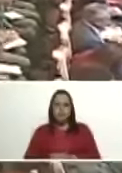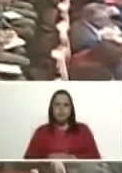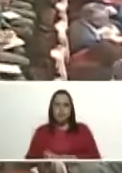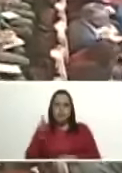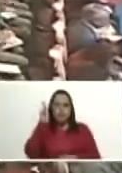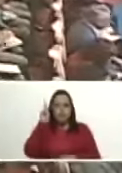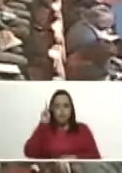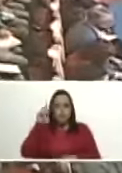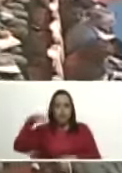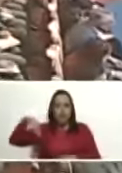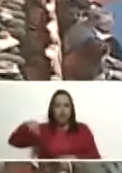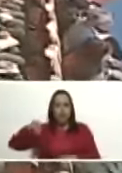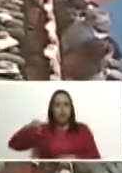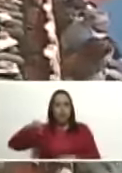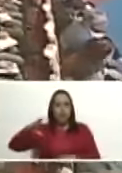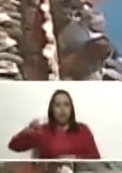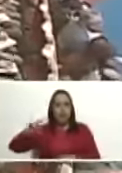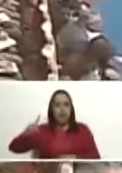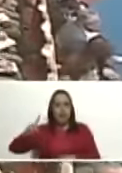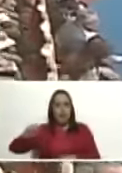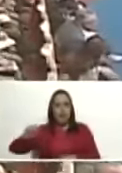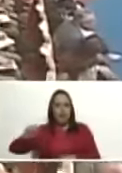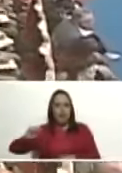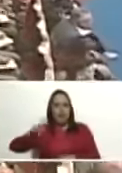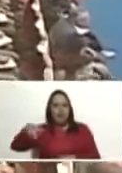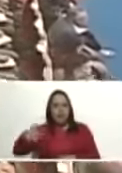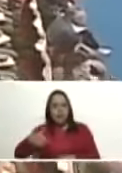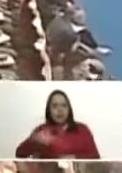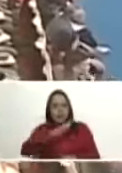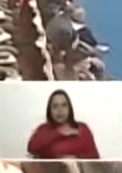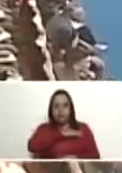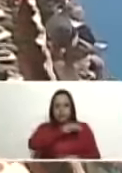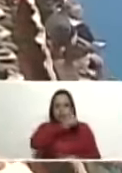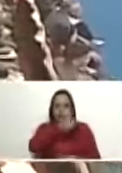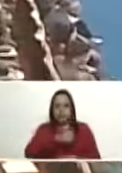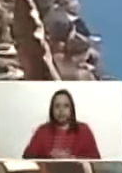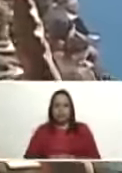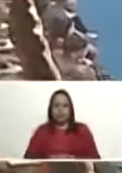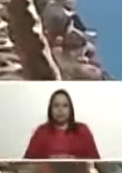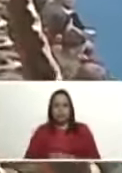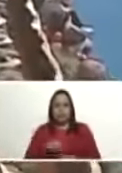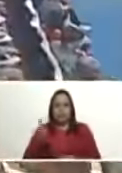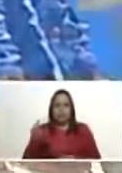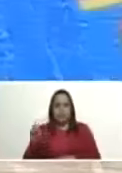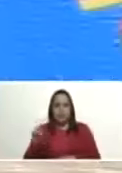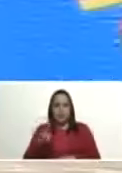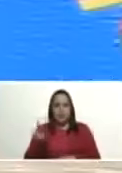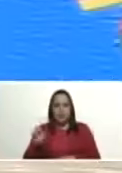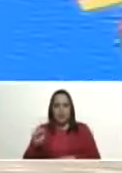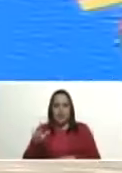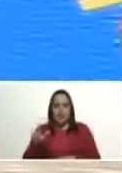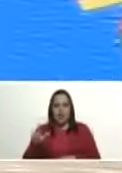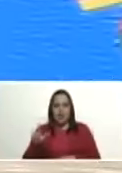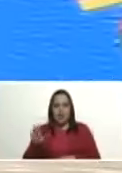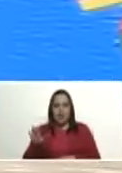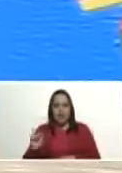profesor Moncada, y luego mi general maestro Pompeyo Torrealba, de